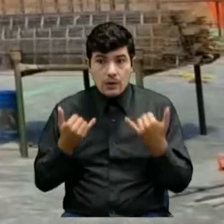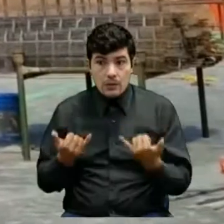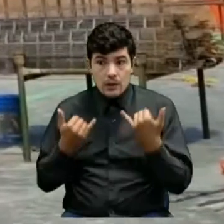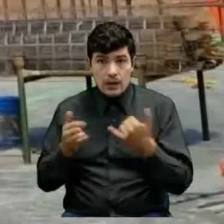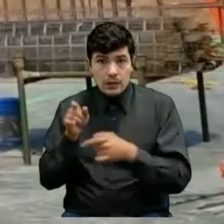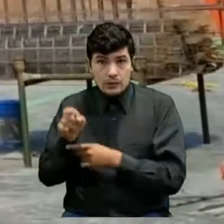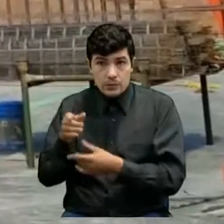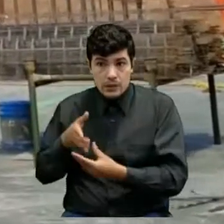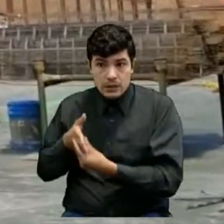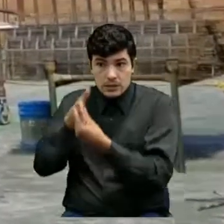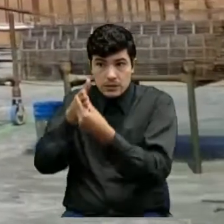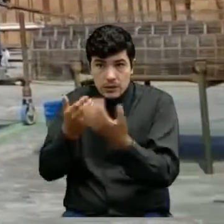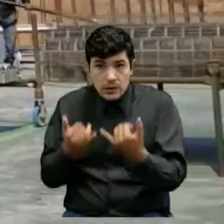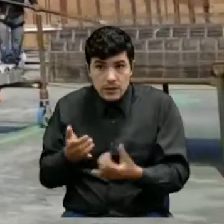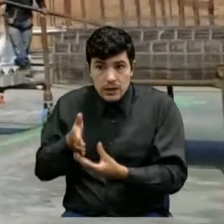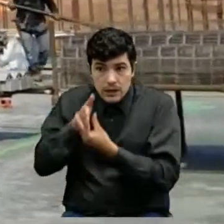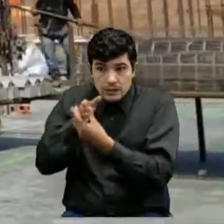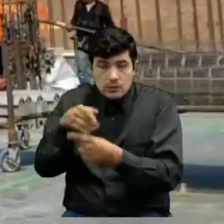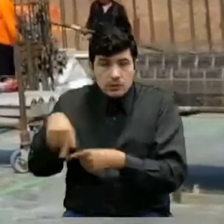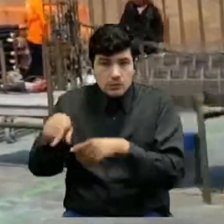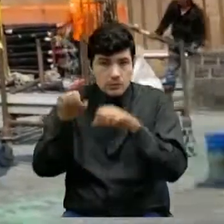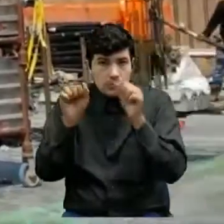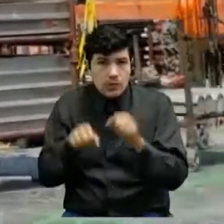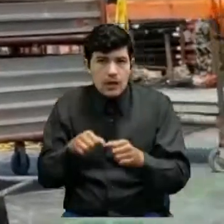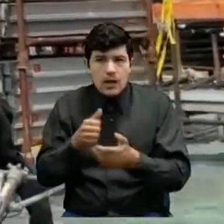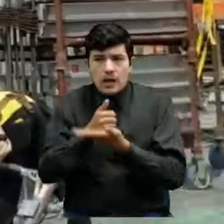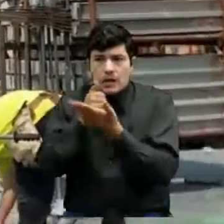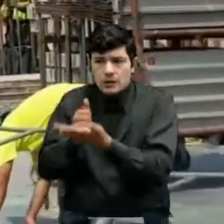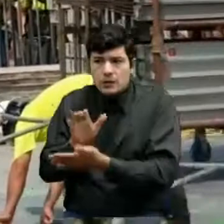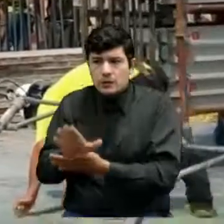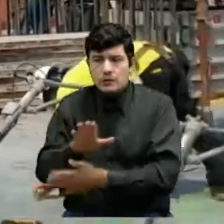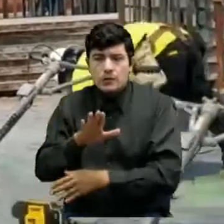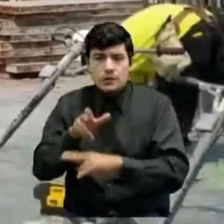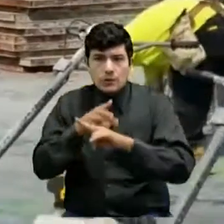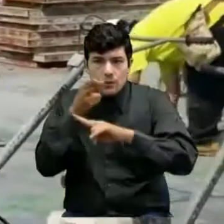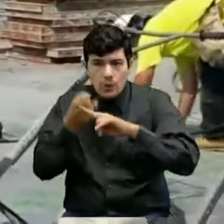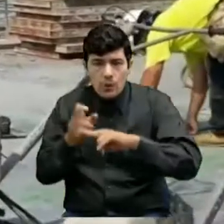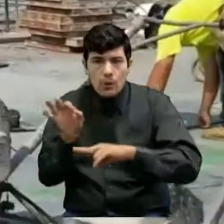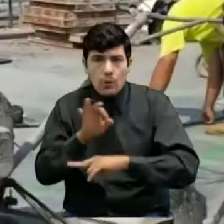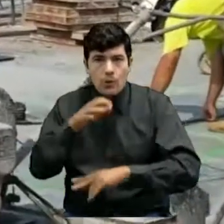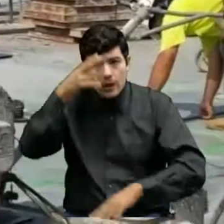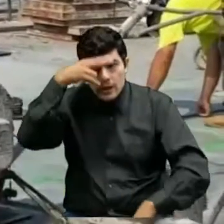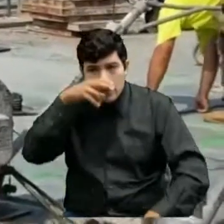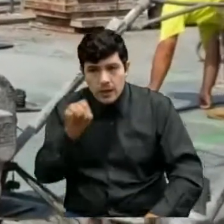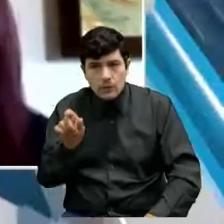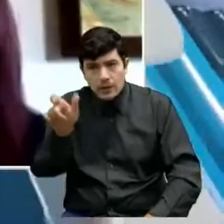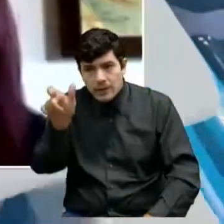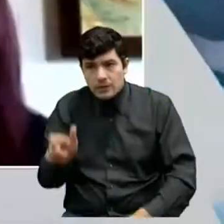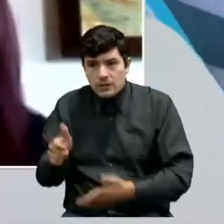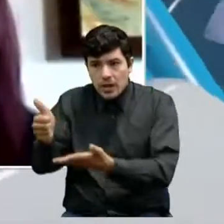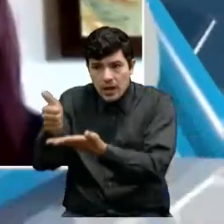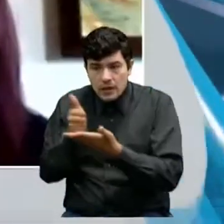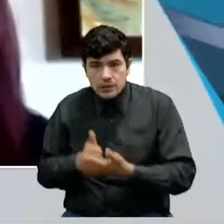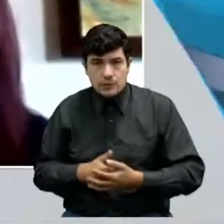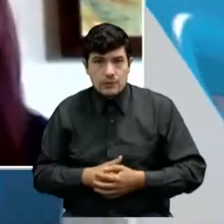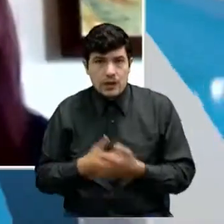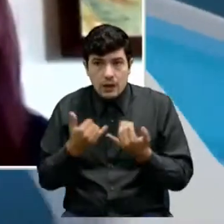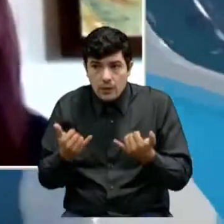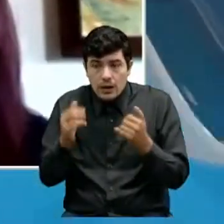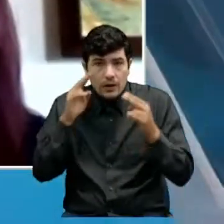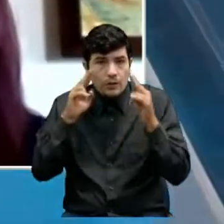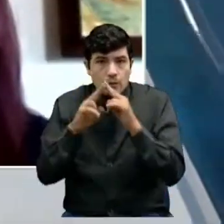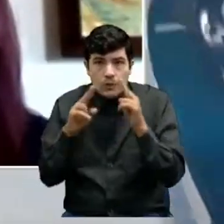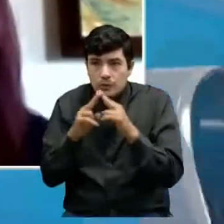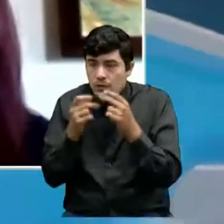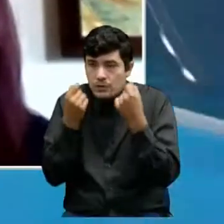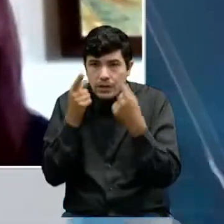estas gestiones se pueden hacer, hay que pedirle pronto la ayuda al sobrino, al hijo, a alguien que nos ayude, pues si no entendemos muy bien el tema de